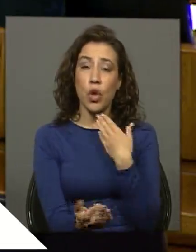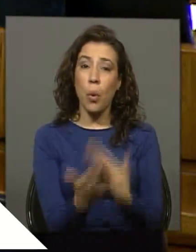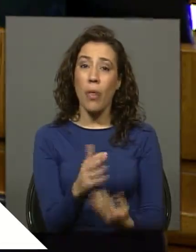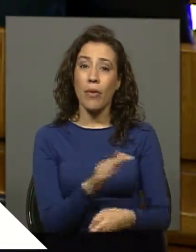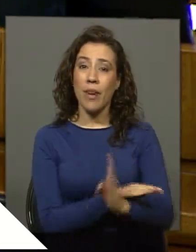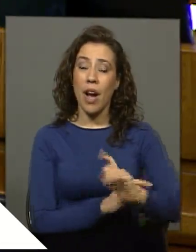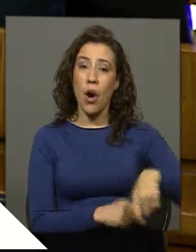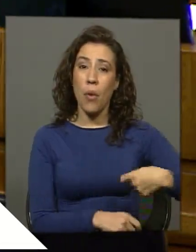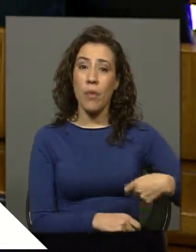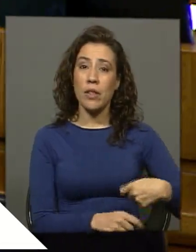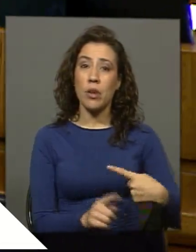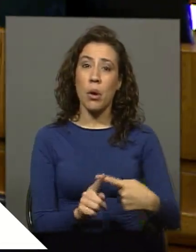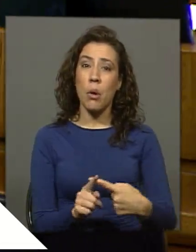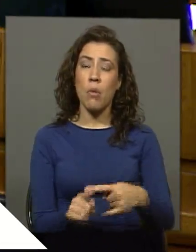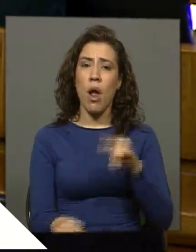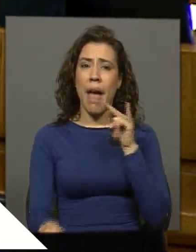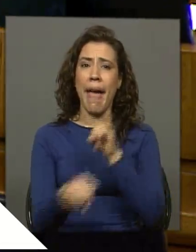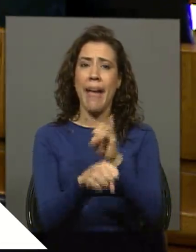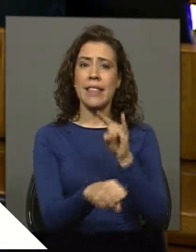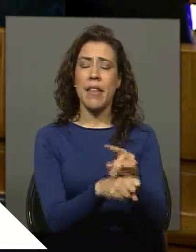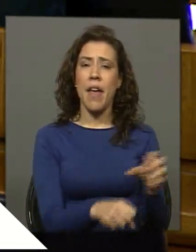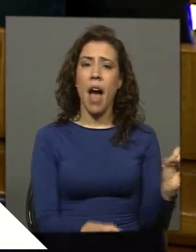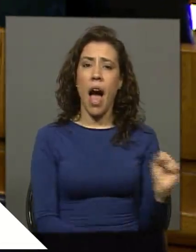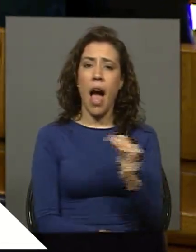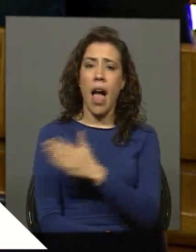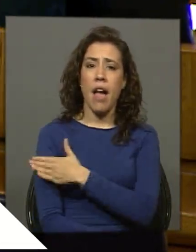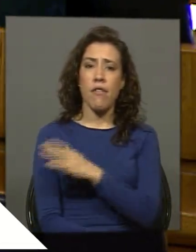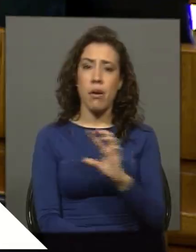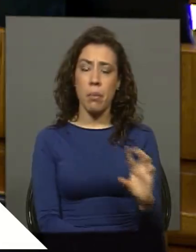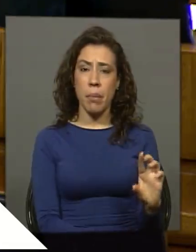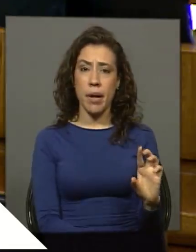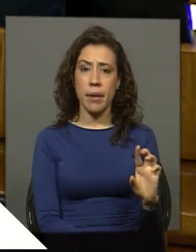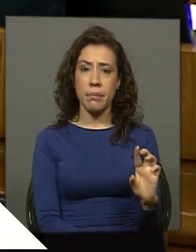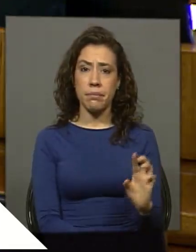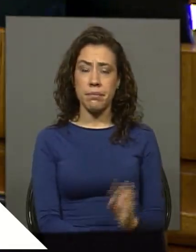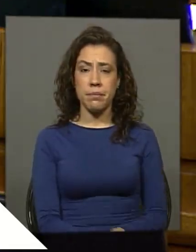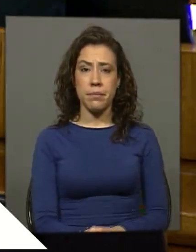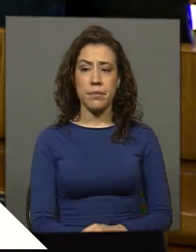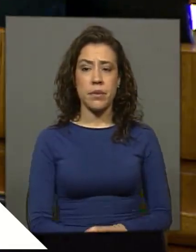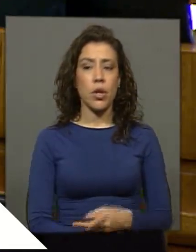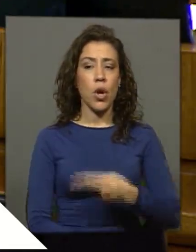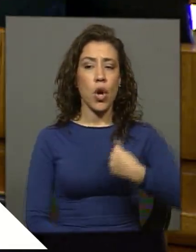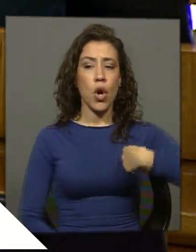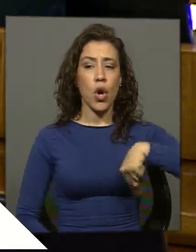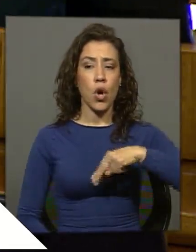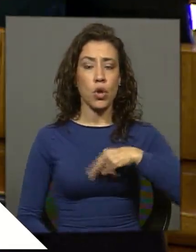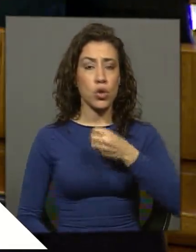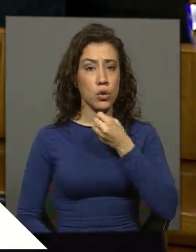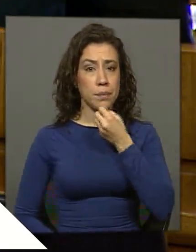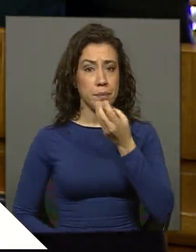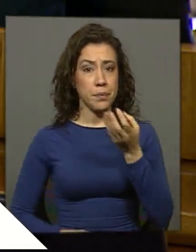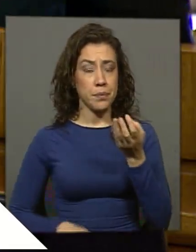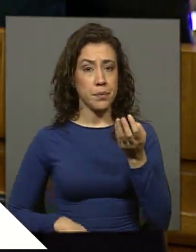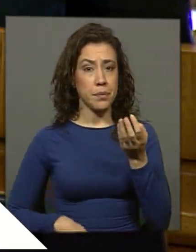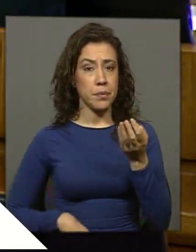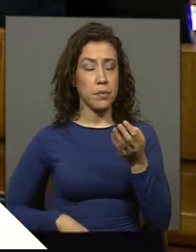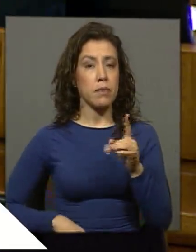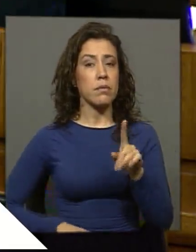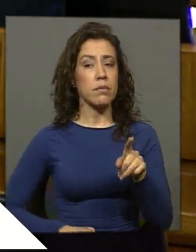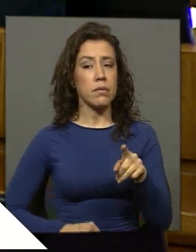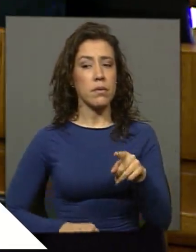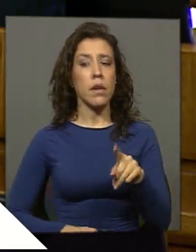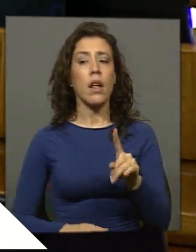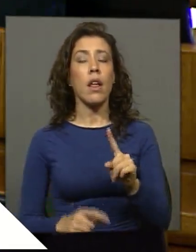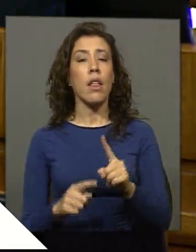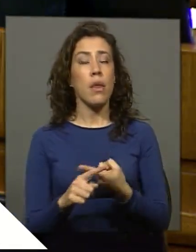que se jubilan producto de esta gran estafa que son las AFP y frente a eso nosotros decimos señor presidente y hacemos nuevamente